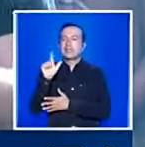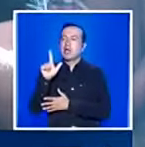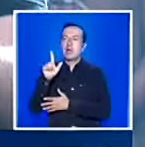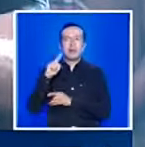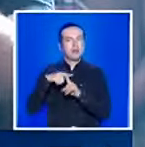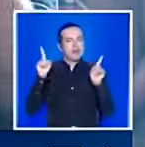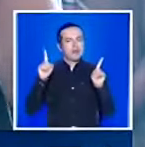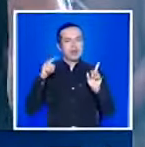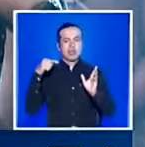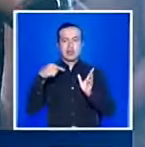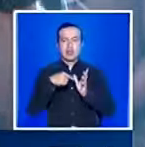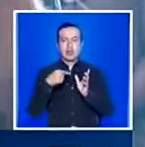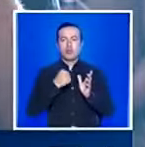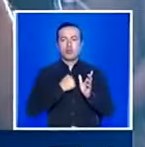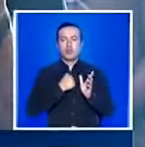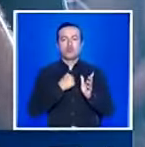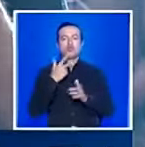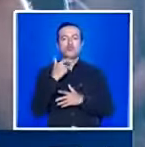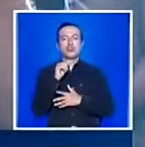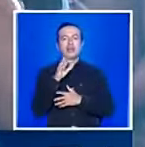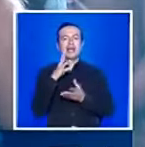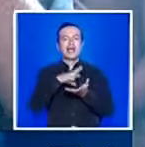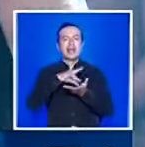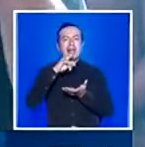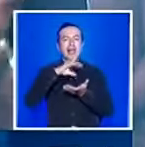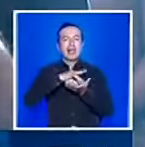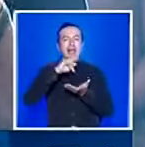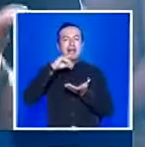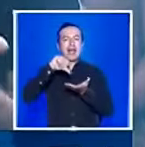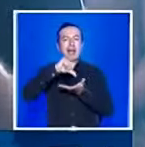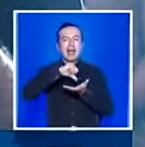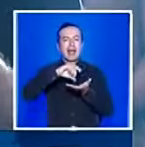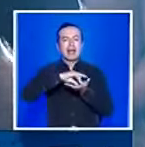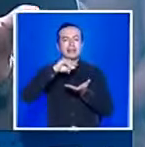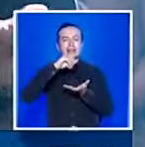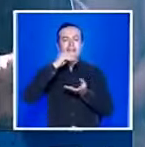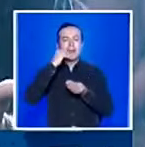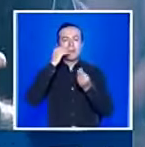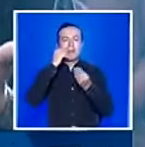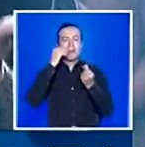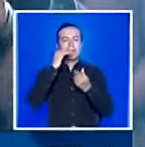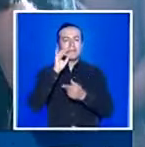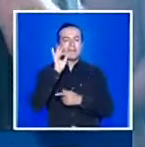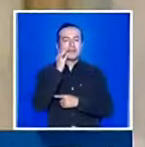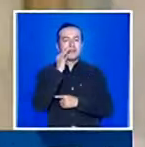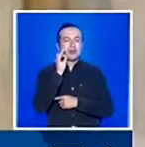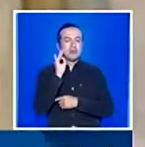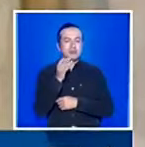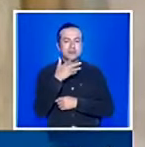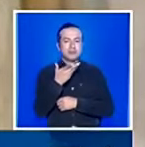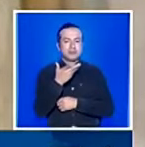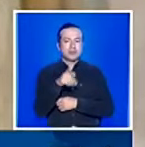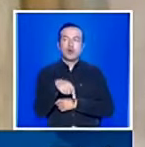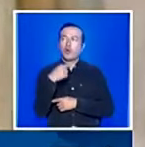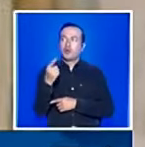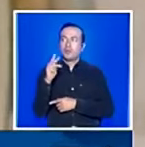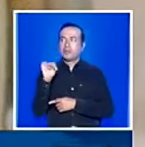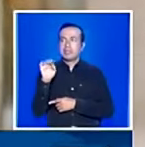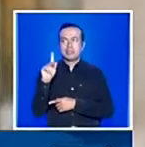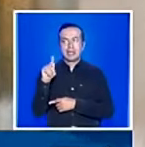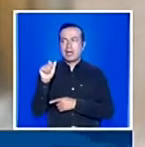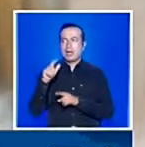diferente porque en nuestro chontacuro, al ser grasita, le aporta sabores, propiedades y sobre todo una cierta densidad. Cosa que no le aporta el del mezcal.